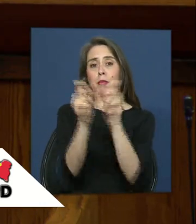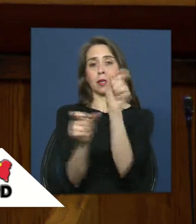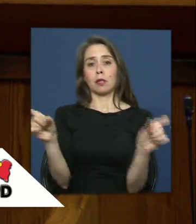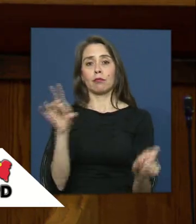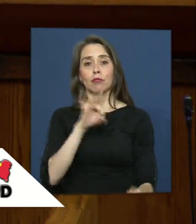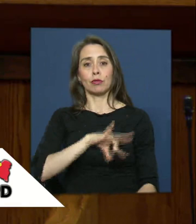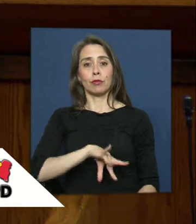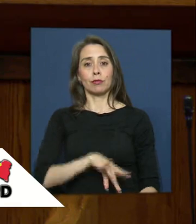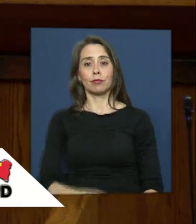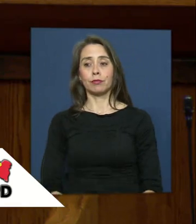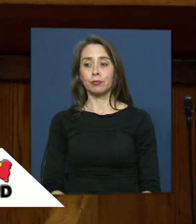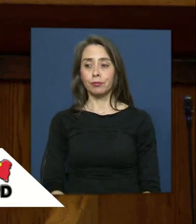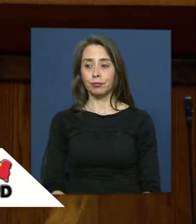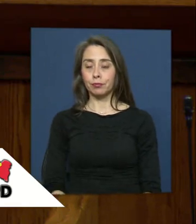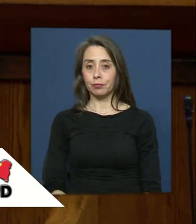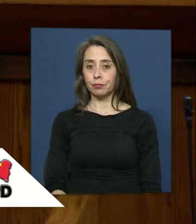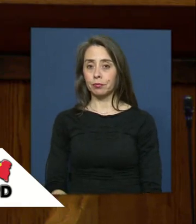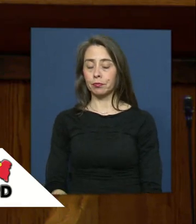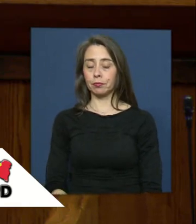compatriotas.